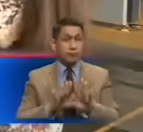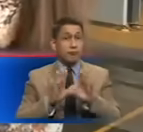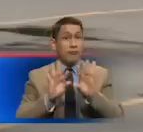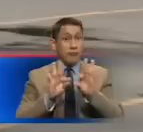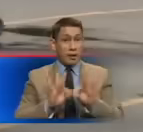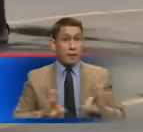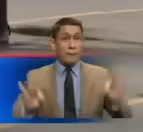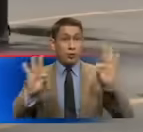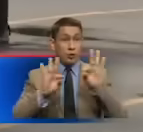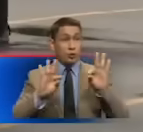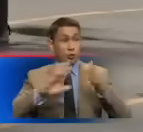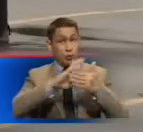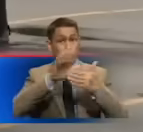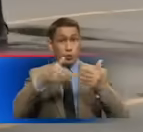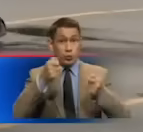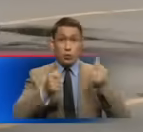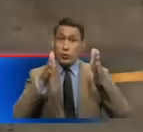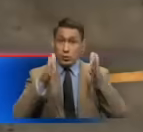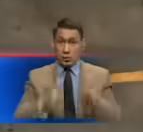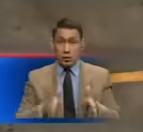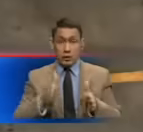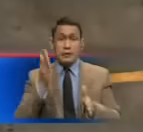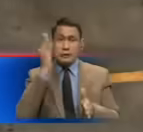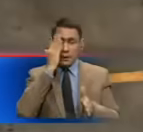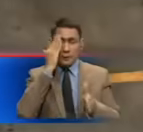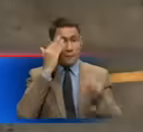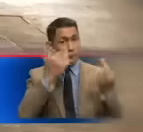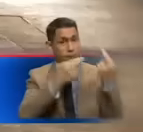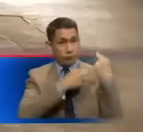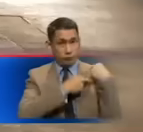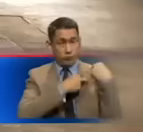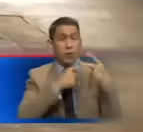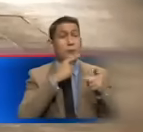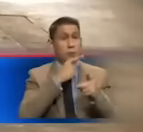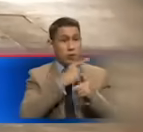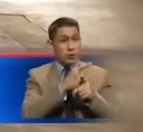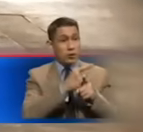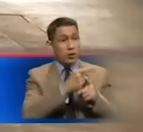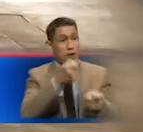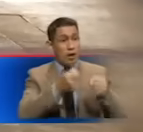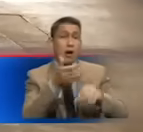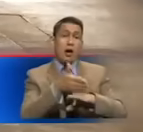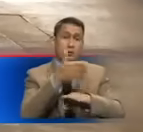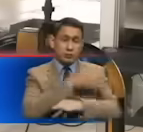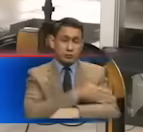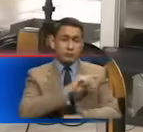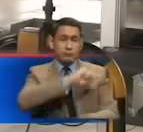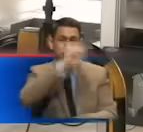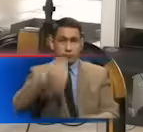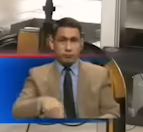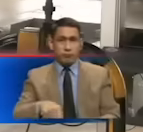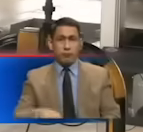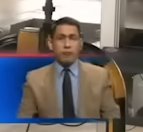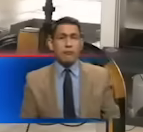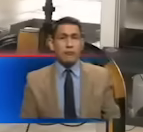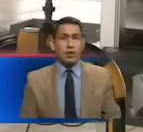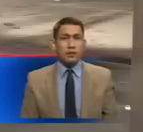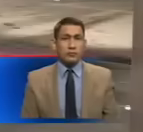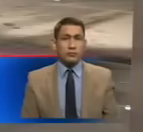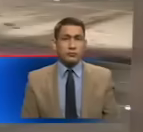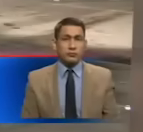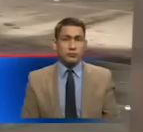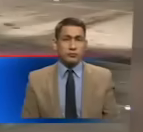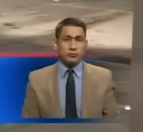de la ciudadanía está consciente de esta responsabilidad y acuden a la revisión con tiempo. Muchas personas se anticipan para